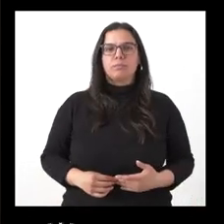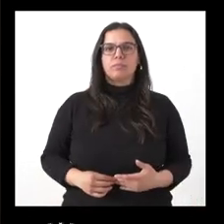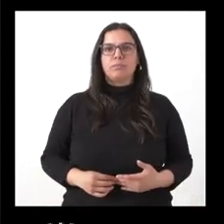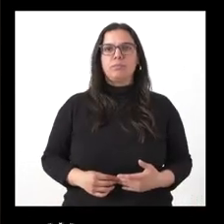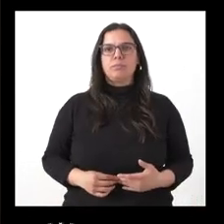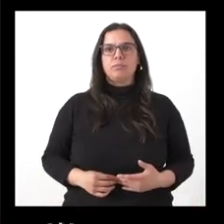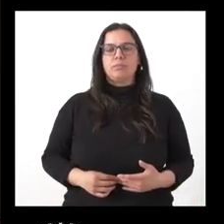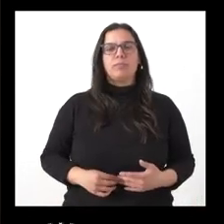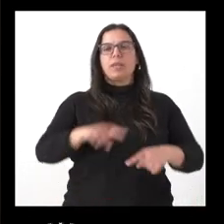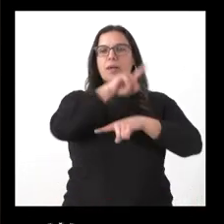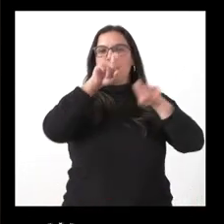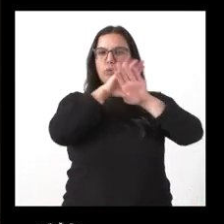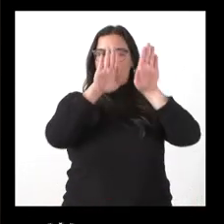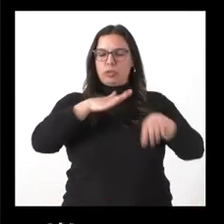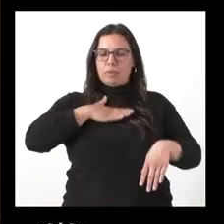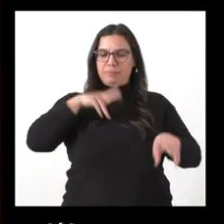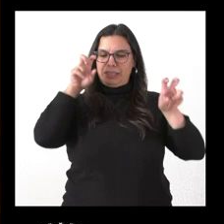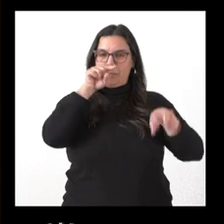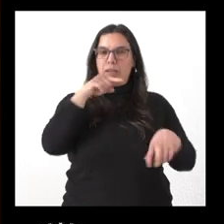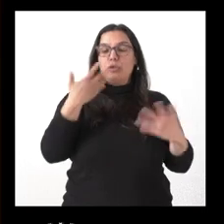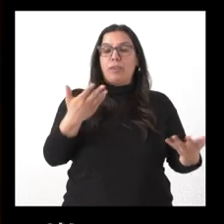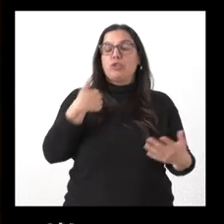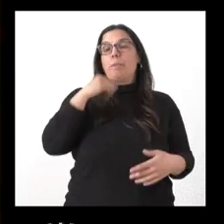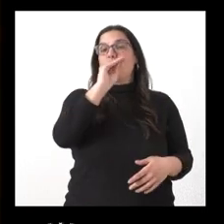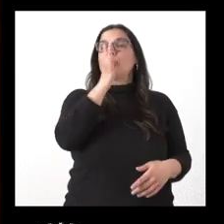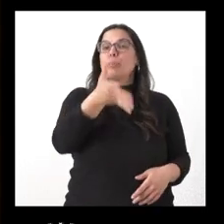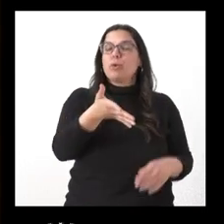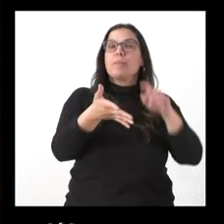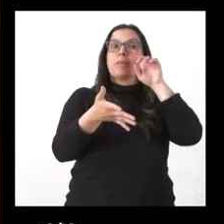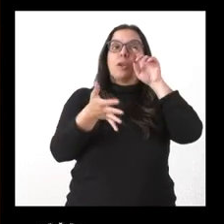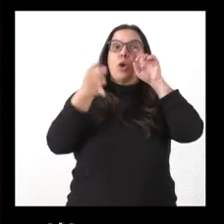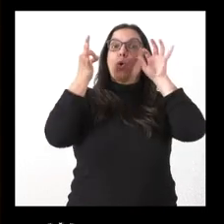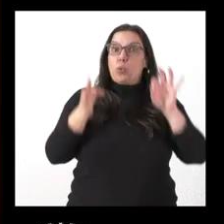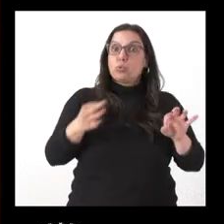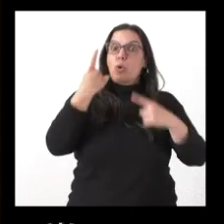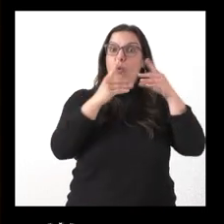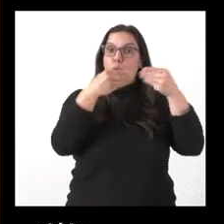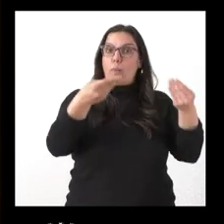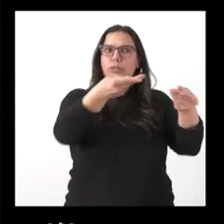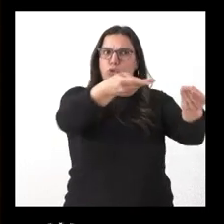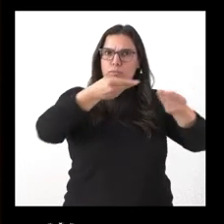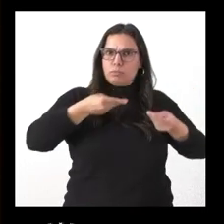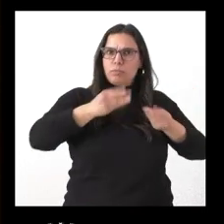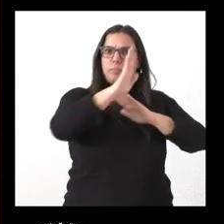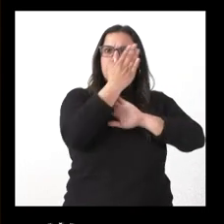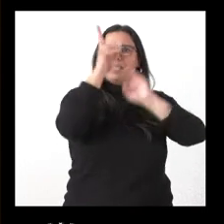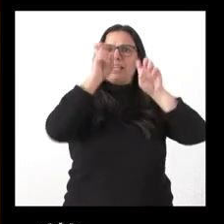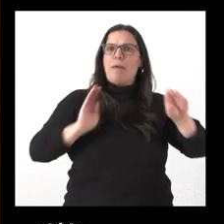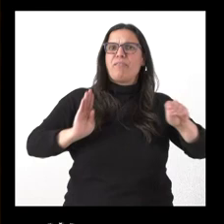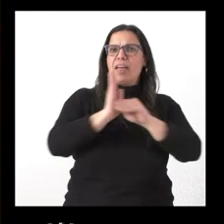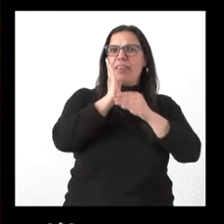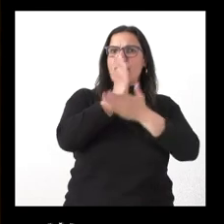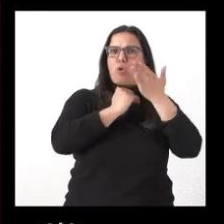una última cuestión por mi parte sobre este tema se lo planteaba porque precisamente en alguno de los documentos que nos han presentado de financiación autonómica